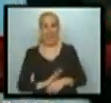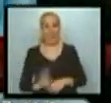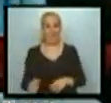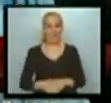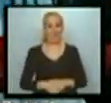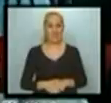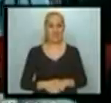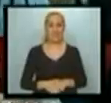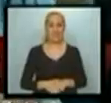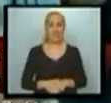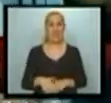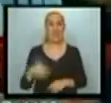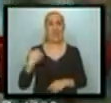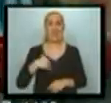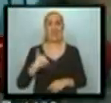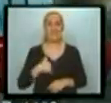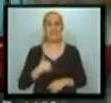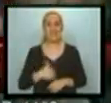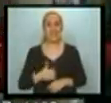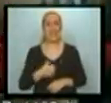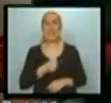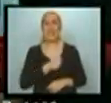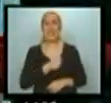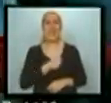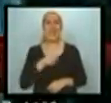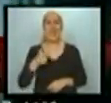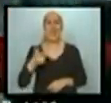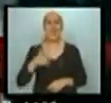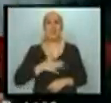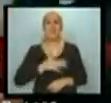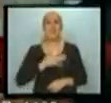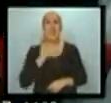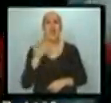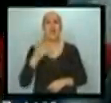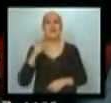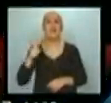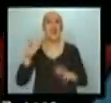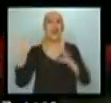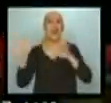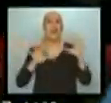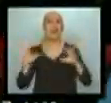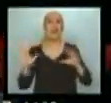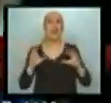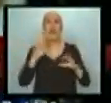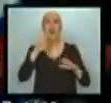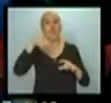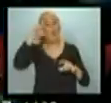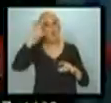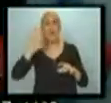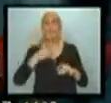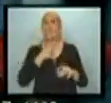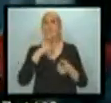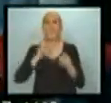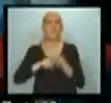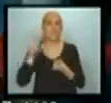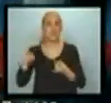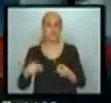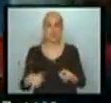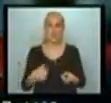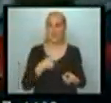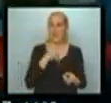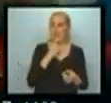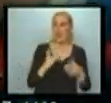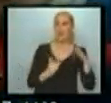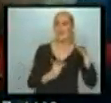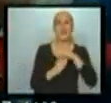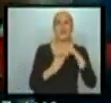Argentina está acá adentro. Romero, te amo. Quiero casarme con vos. Quiero decir que fueron Mascherano más